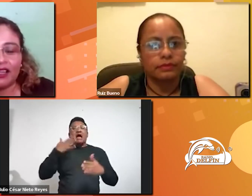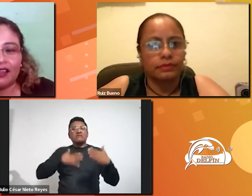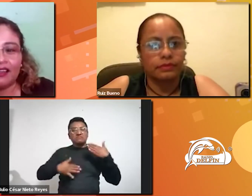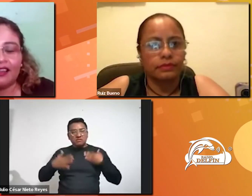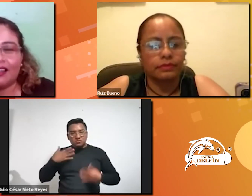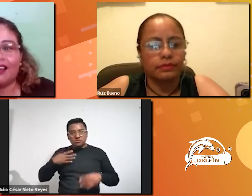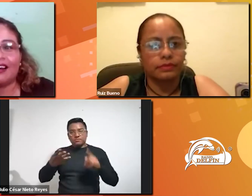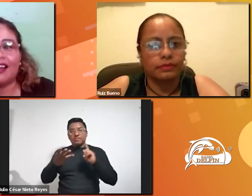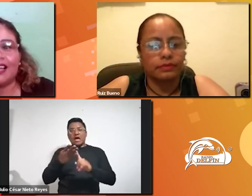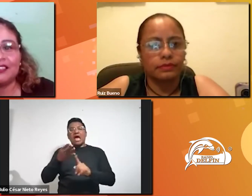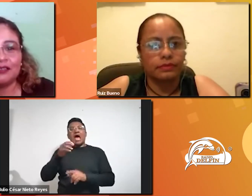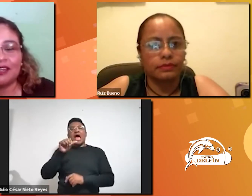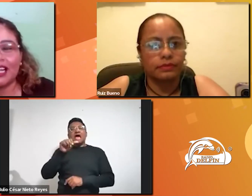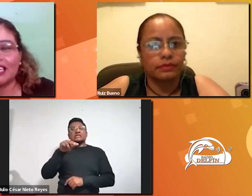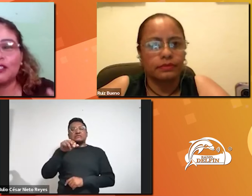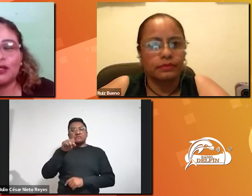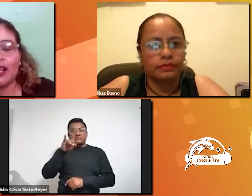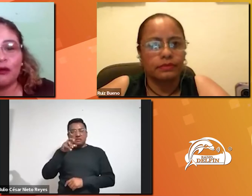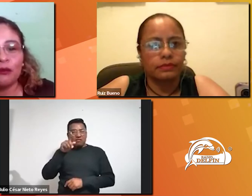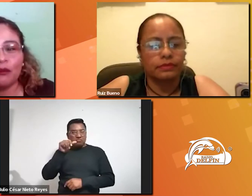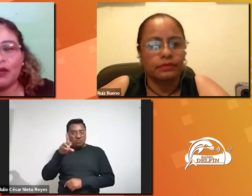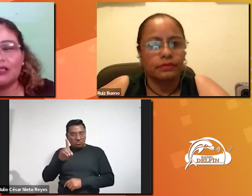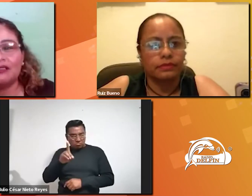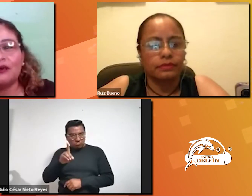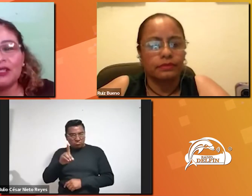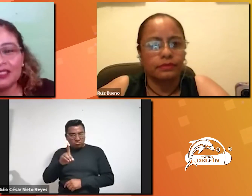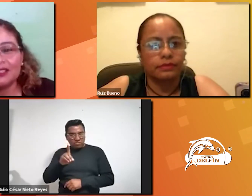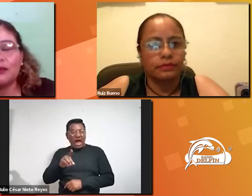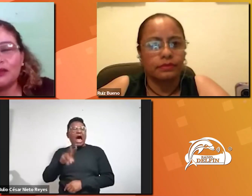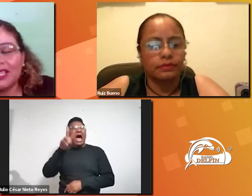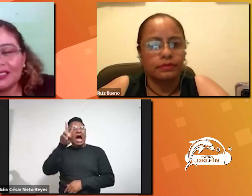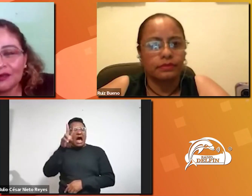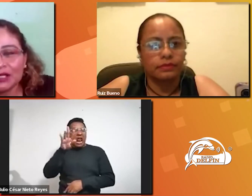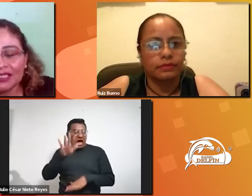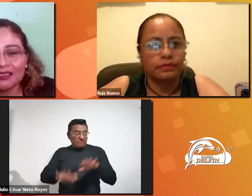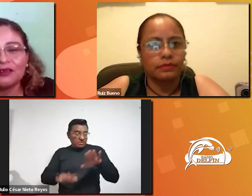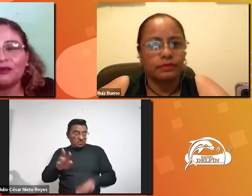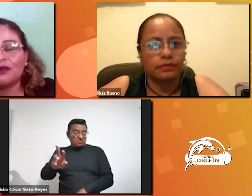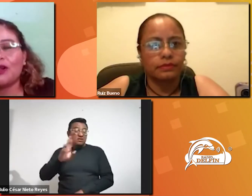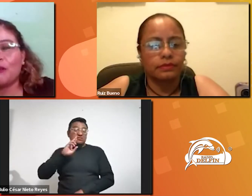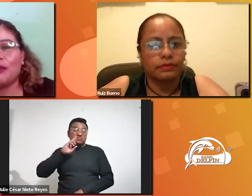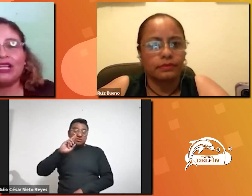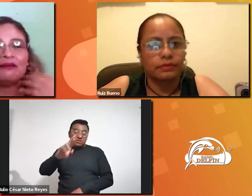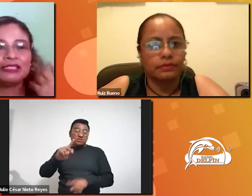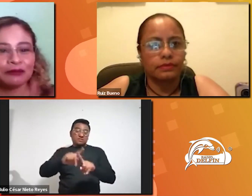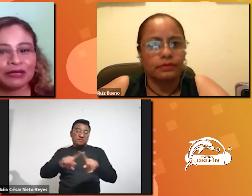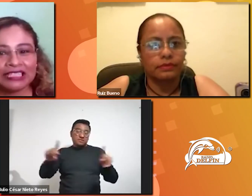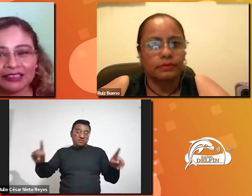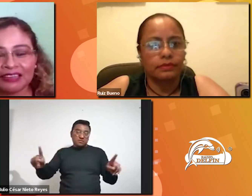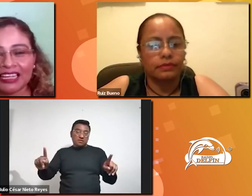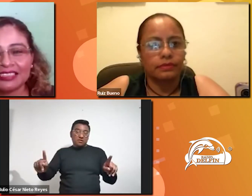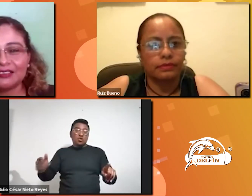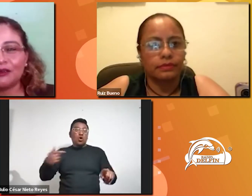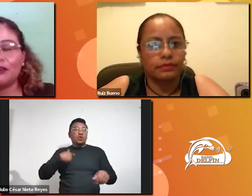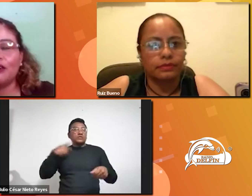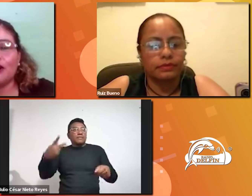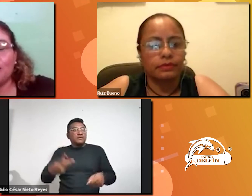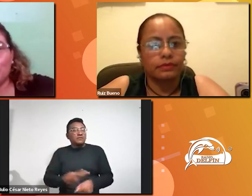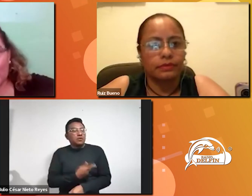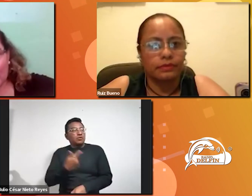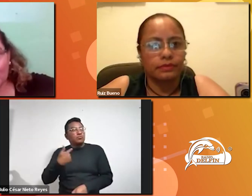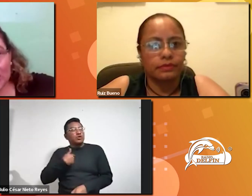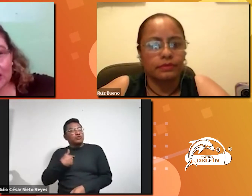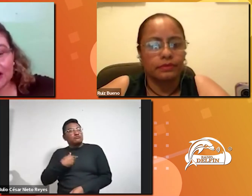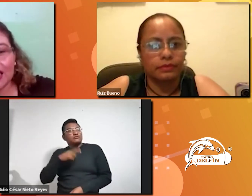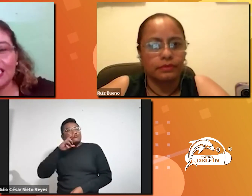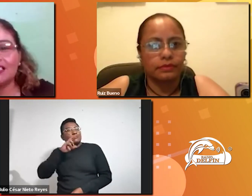extremo que reacciones en un momento y dices, bueno, ¿qué está pasando? ¿Por qué me estoy metiendo en esto?